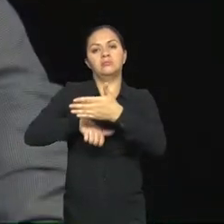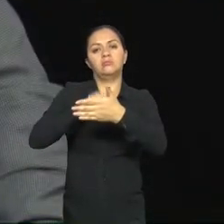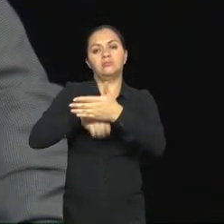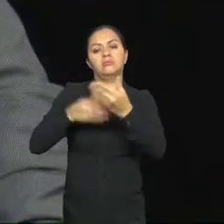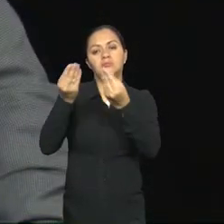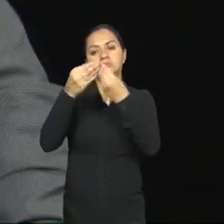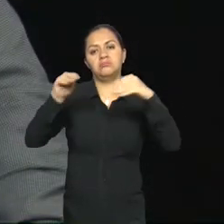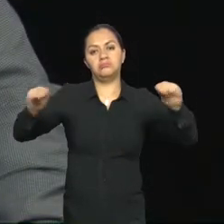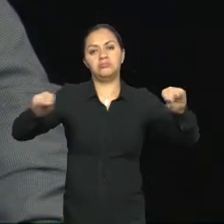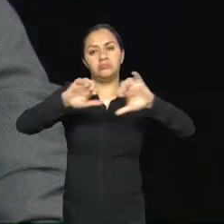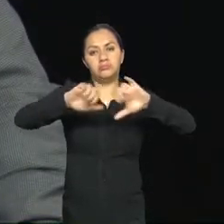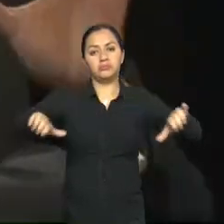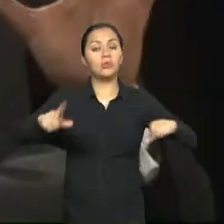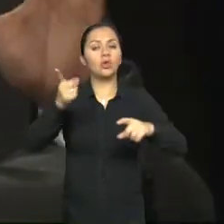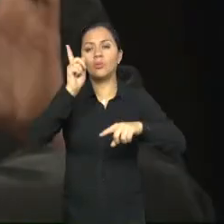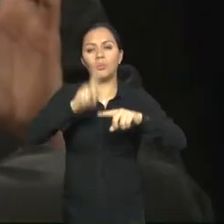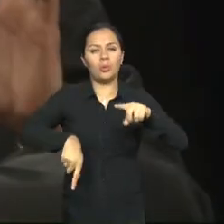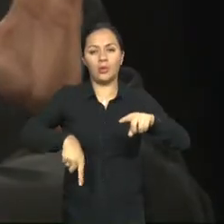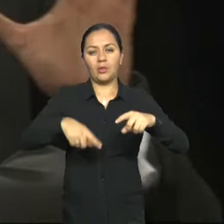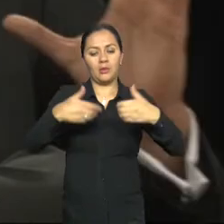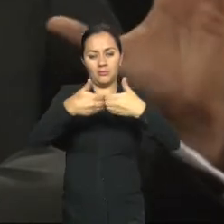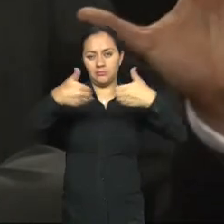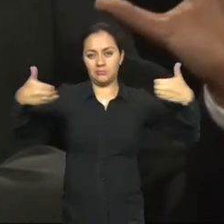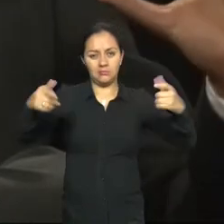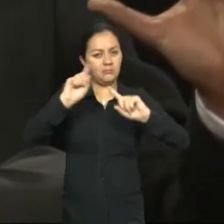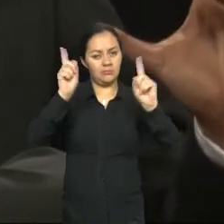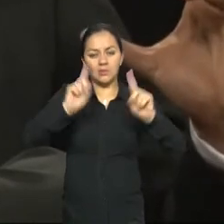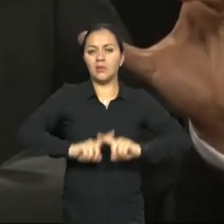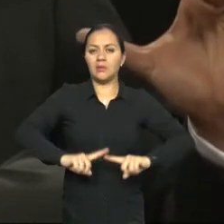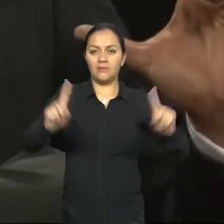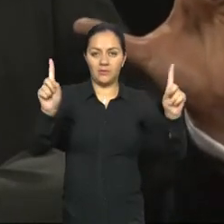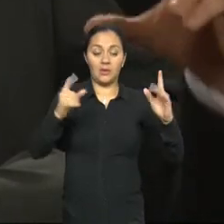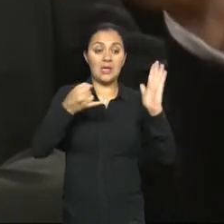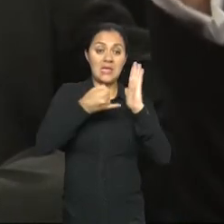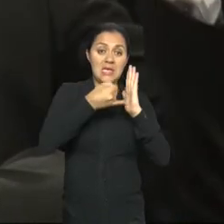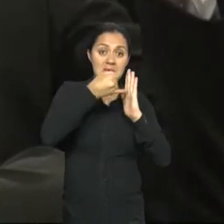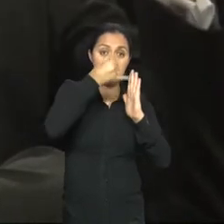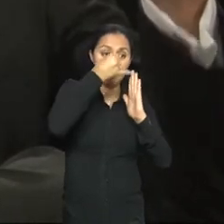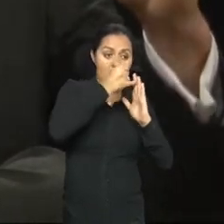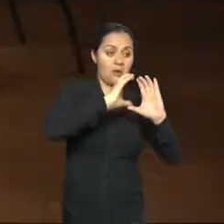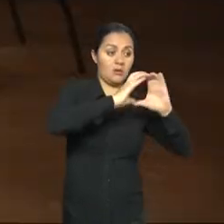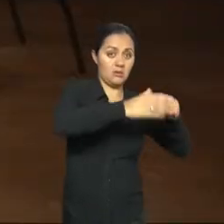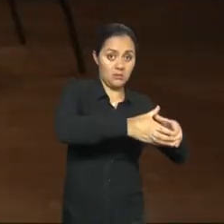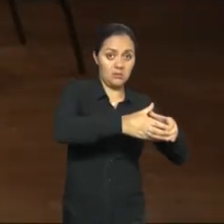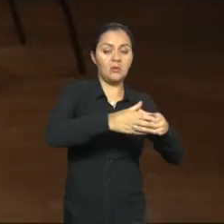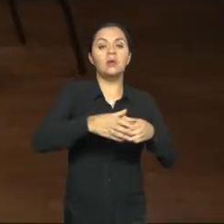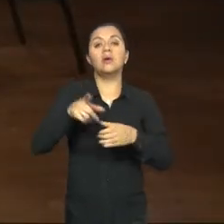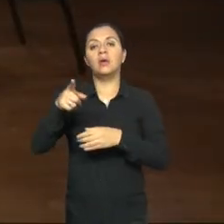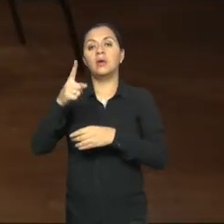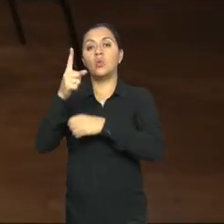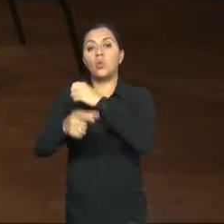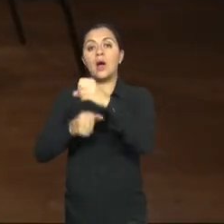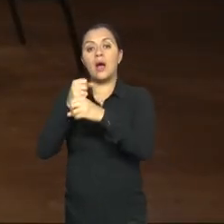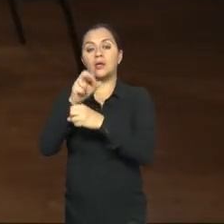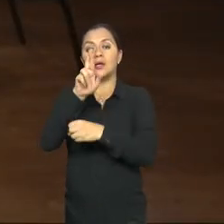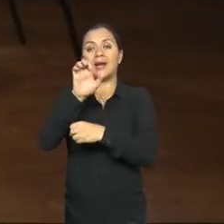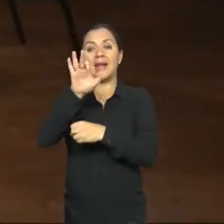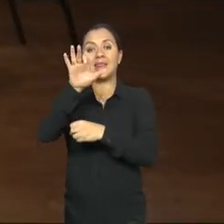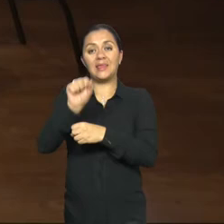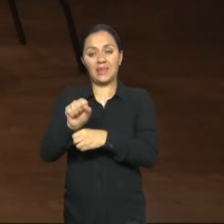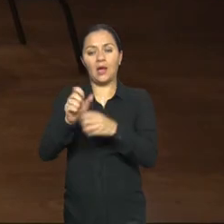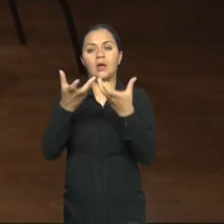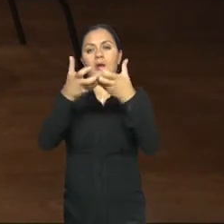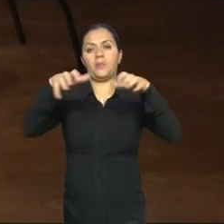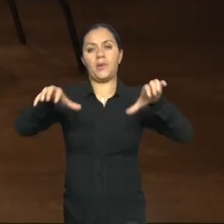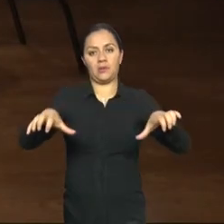renta o no? Todo, no puedes mezclar IVA con renta. Son tu crédito diferentes. Tributario es de IVA y tu crédito tributario es de renta. Lo que puedo hacer es tener un acceso de devolución